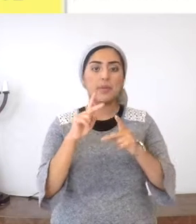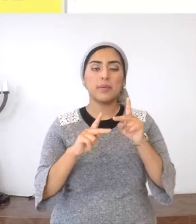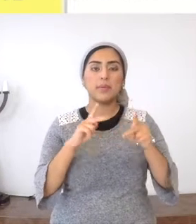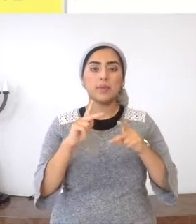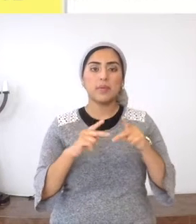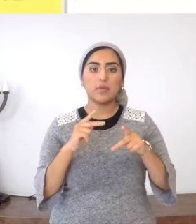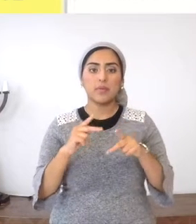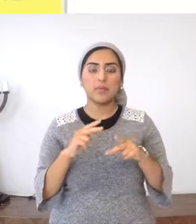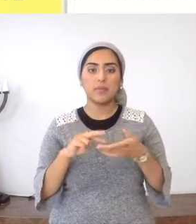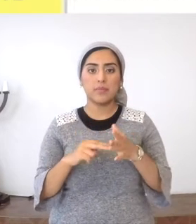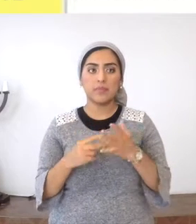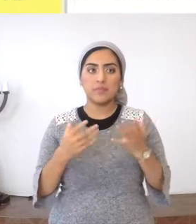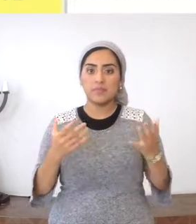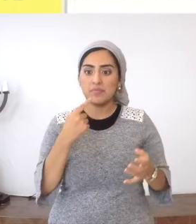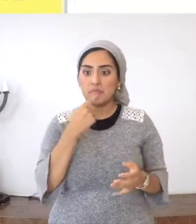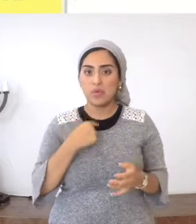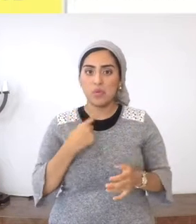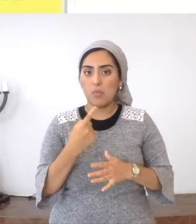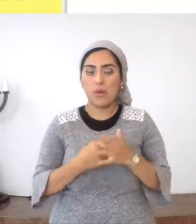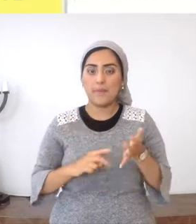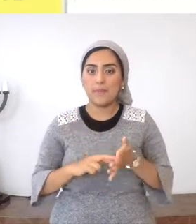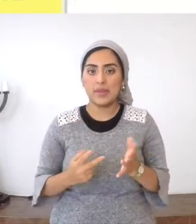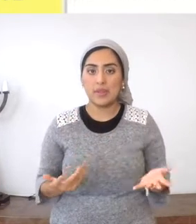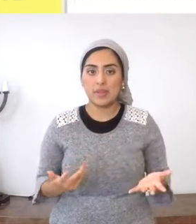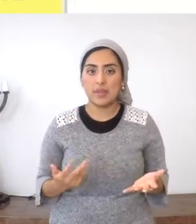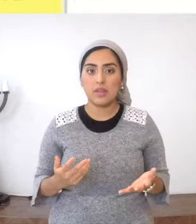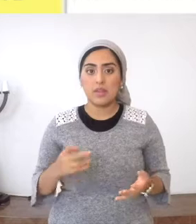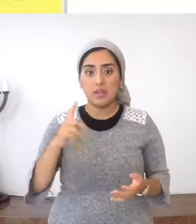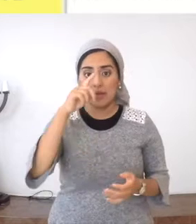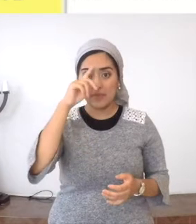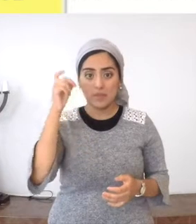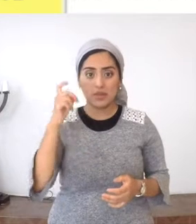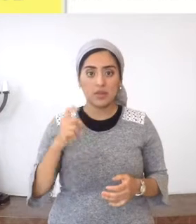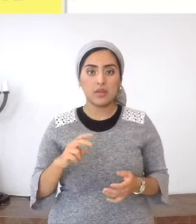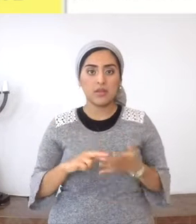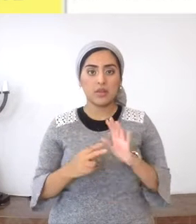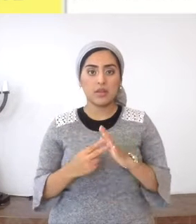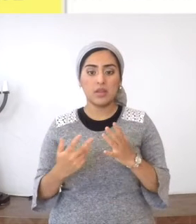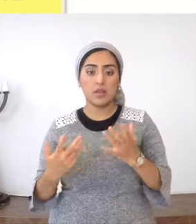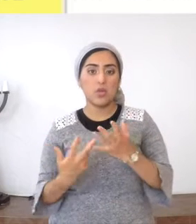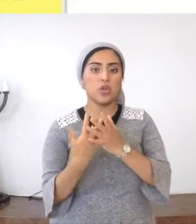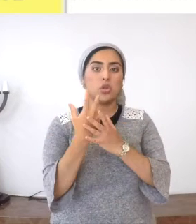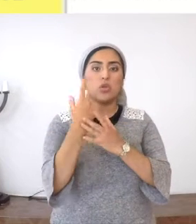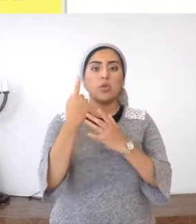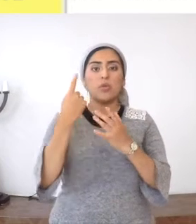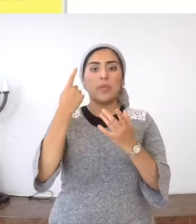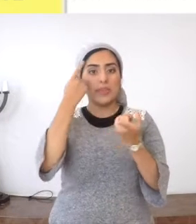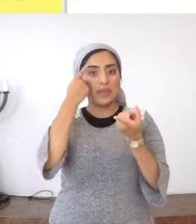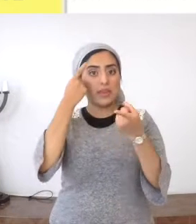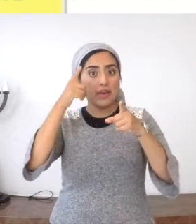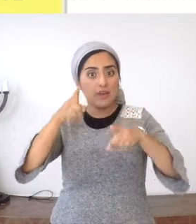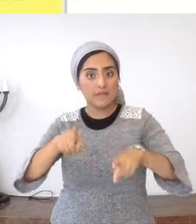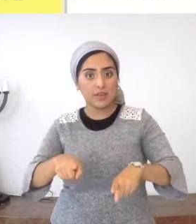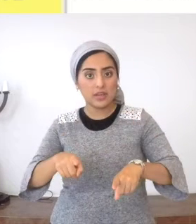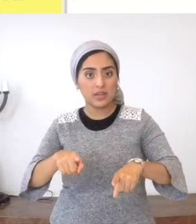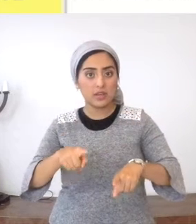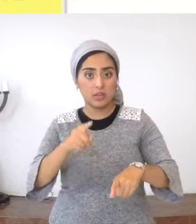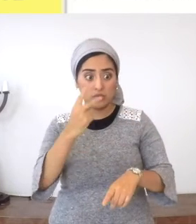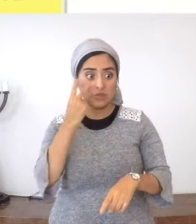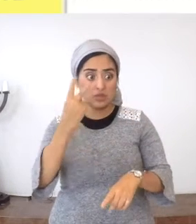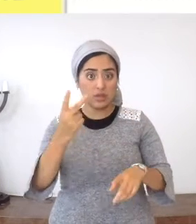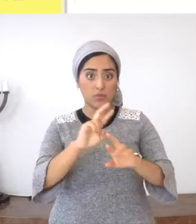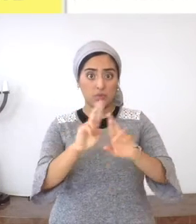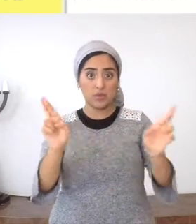O sea Van a pactar A la gente Entonces Que me diga Que cosa es Porque Es renovando El